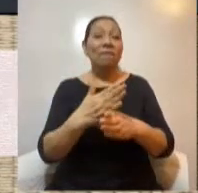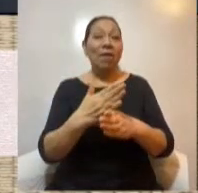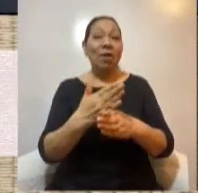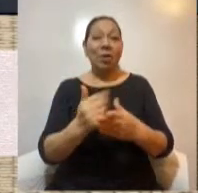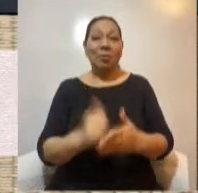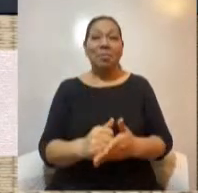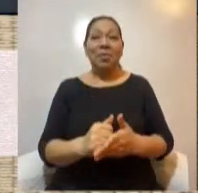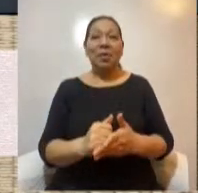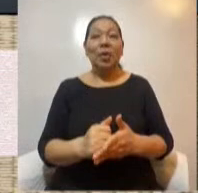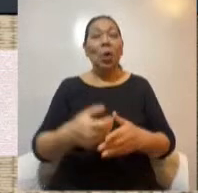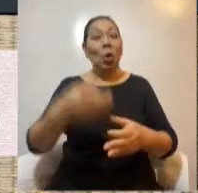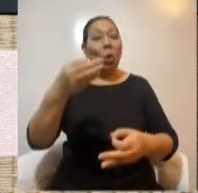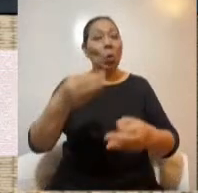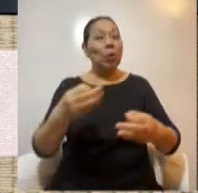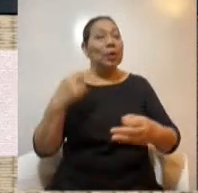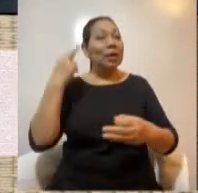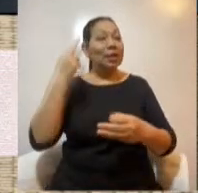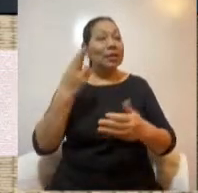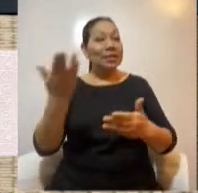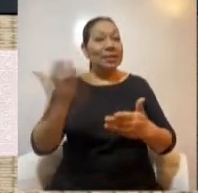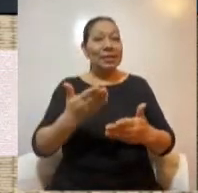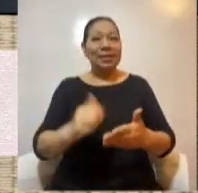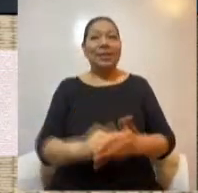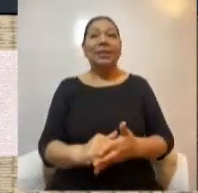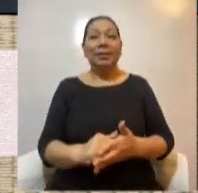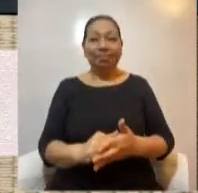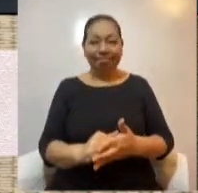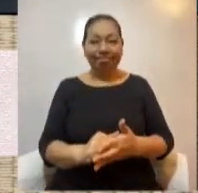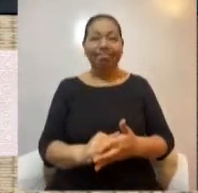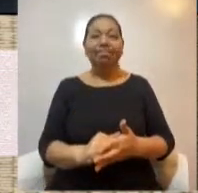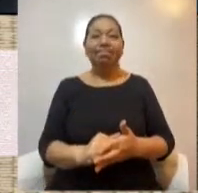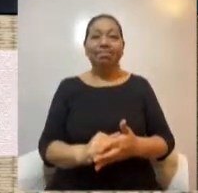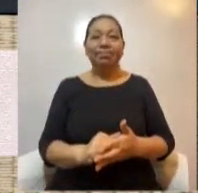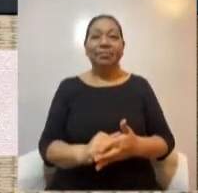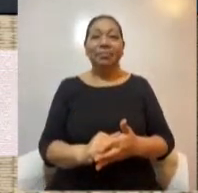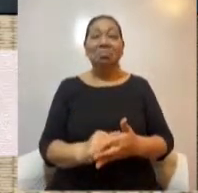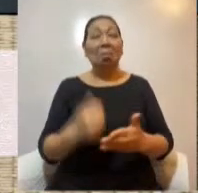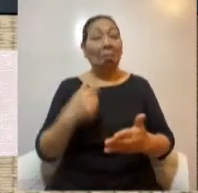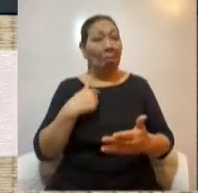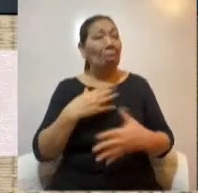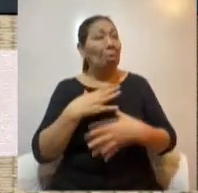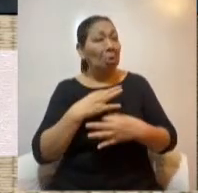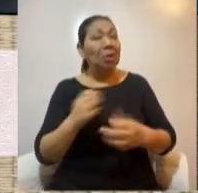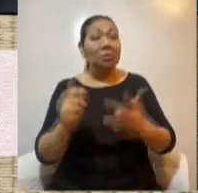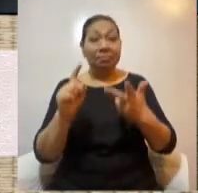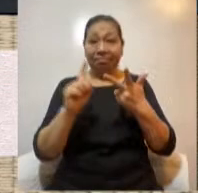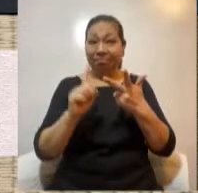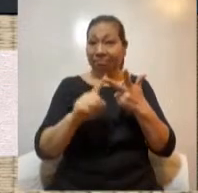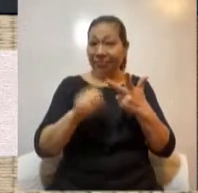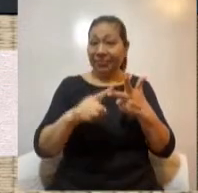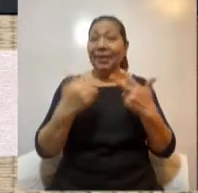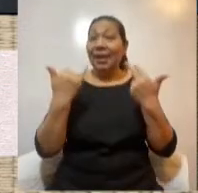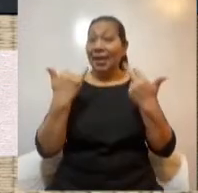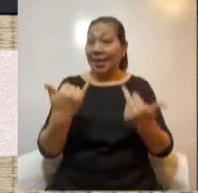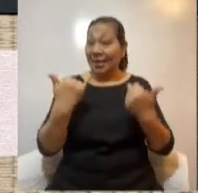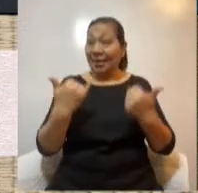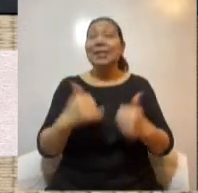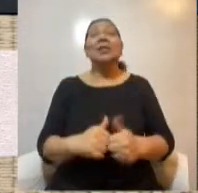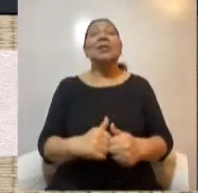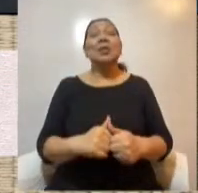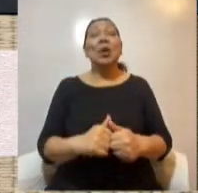método de justificación racional de calificación normativa. Y me parece que en tercer lugar,